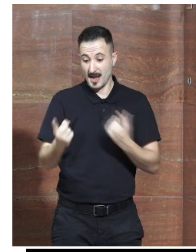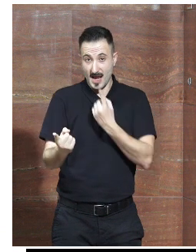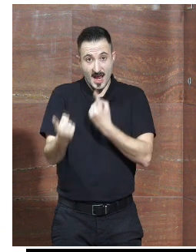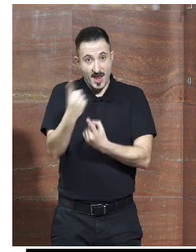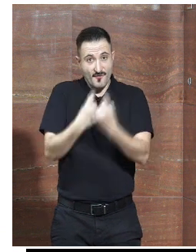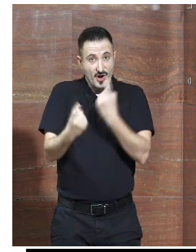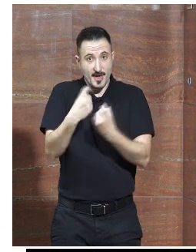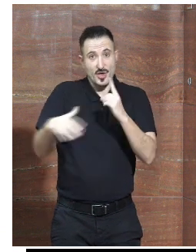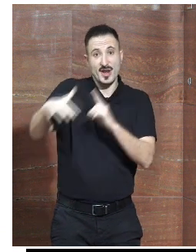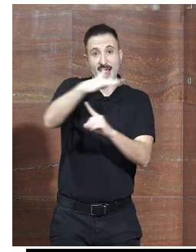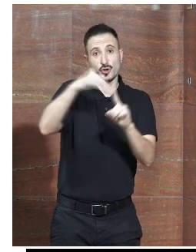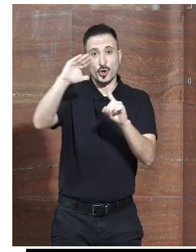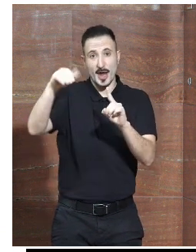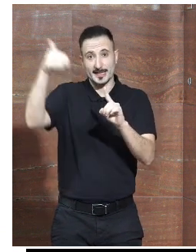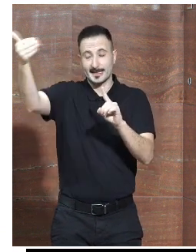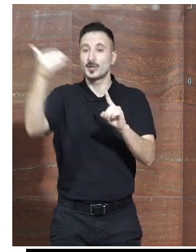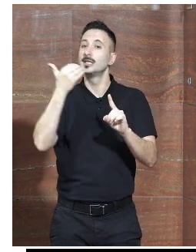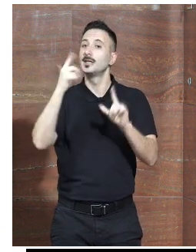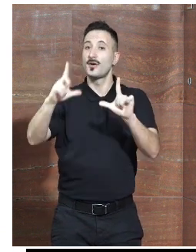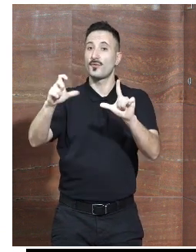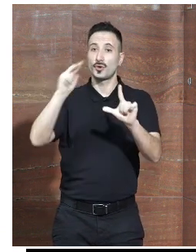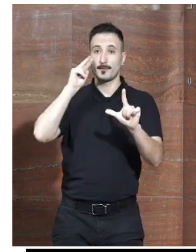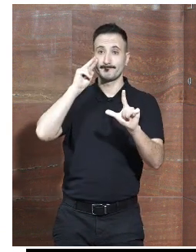información del entorno exterior. Esta etiqueta, por ejemplo, si la